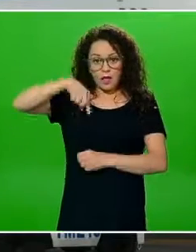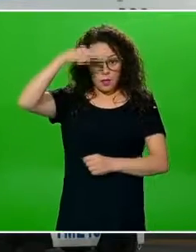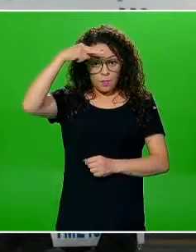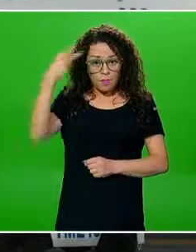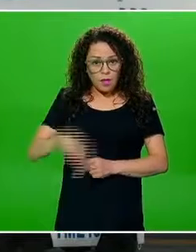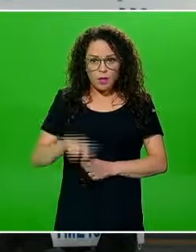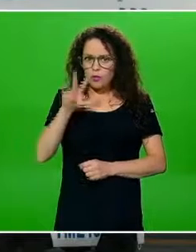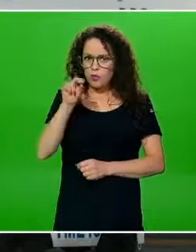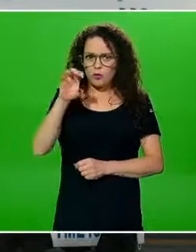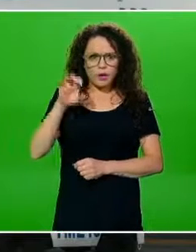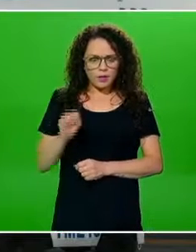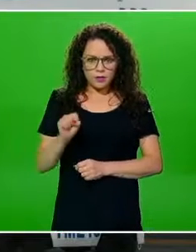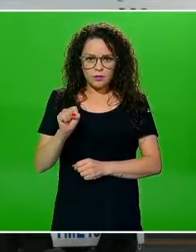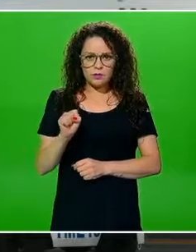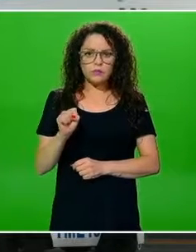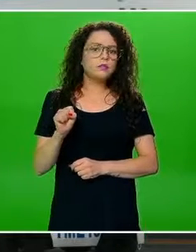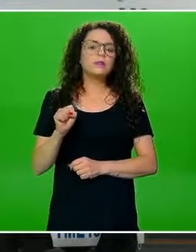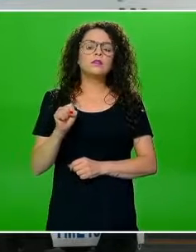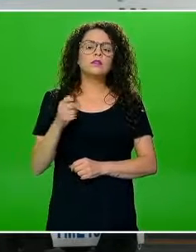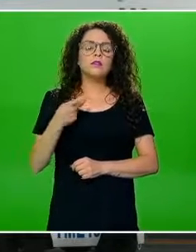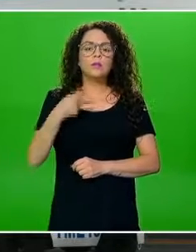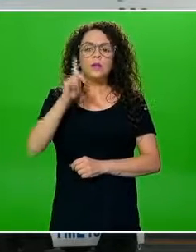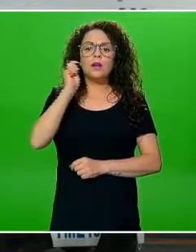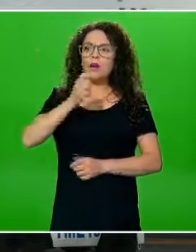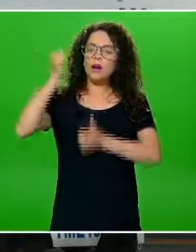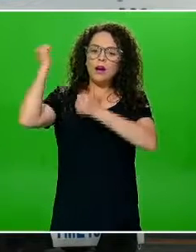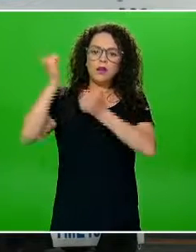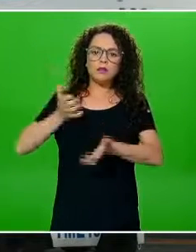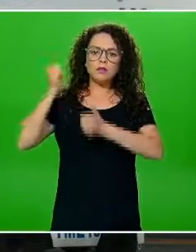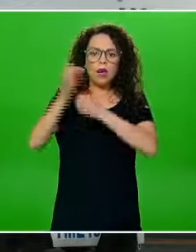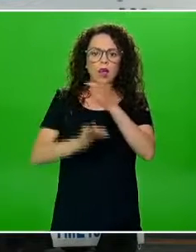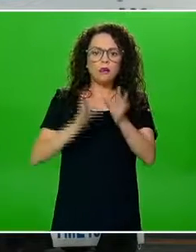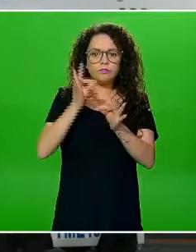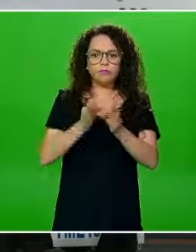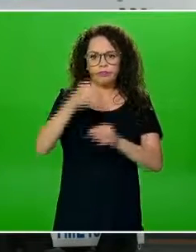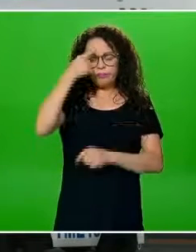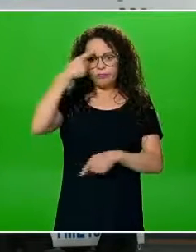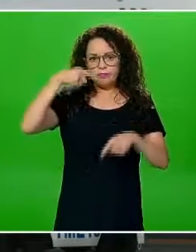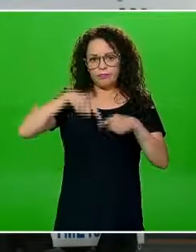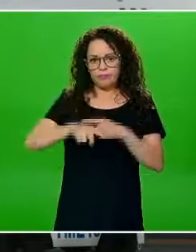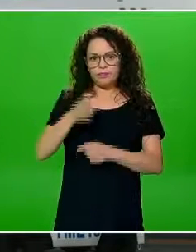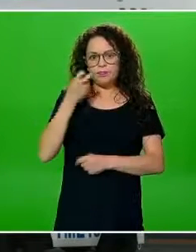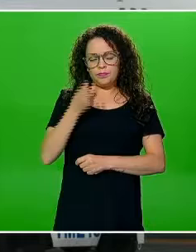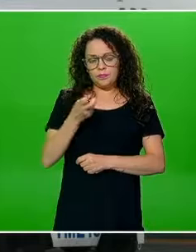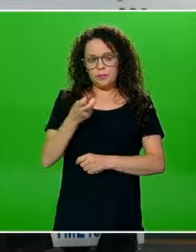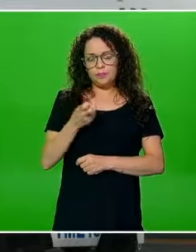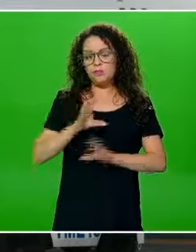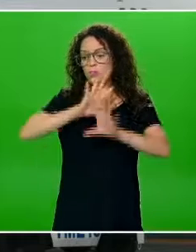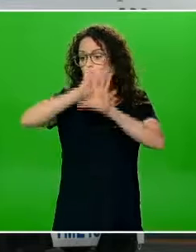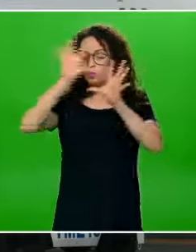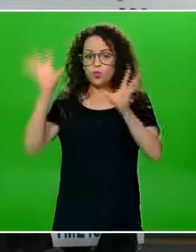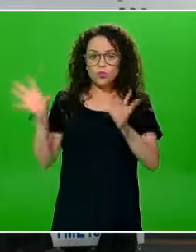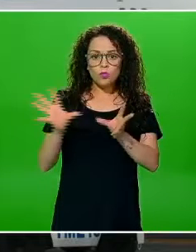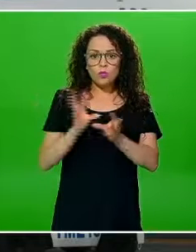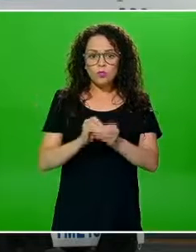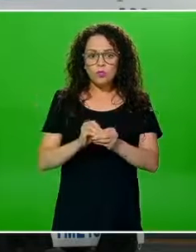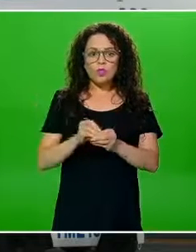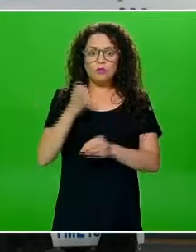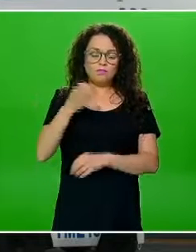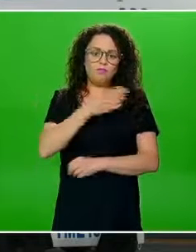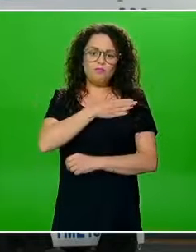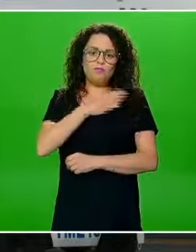liberando, sino es la que llega ya lista para poder producirse. Entonces esto pues obviamente es una muy buena noticia